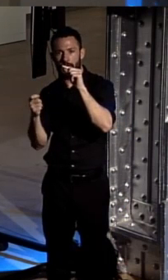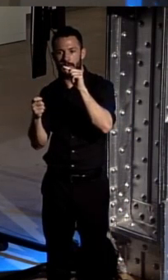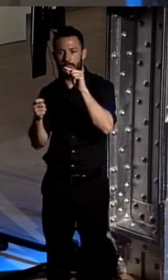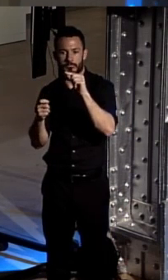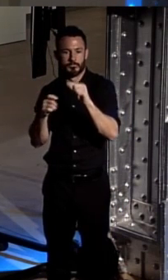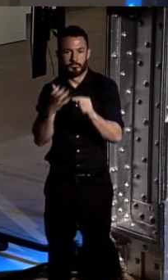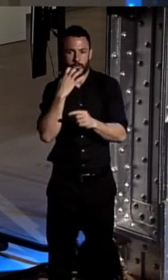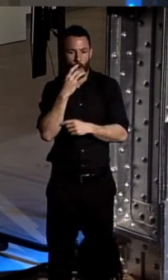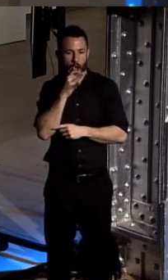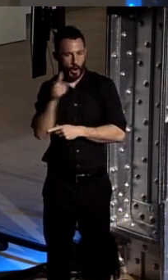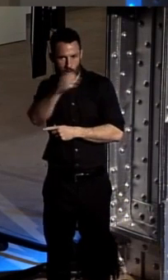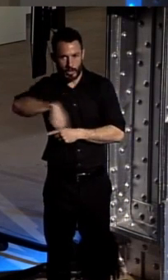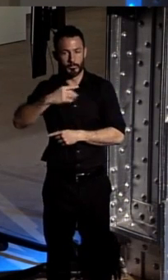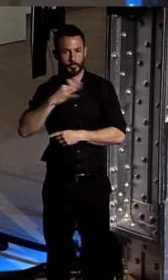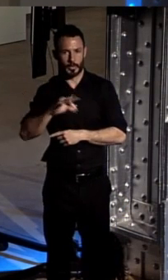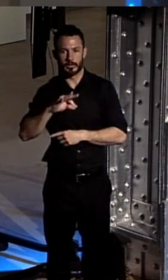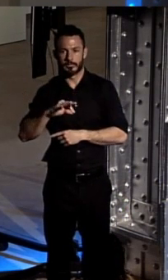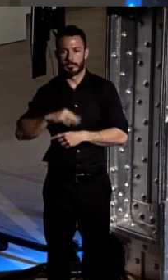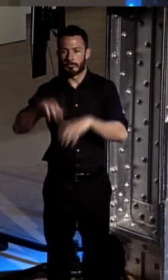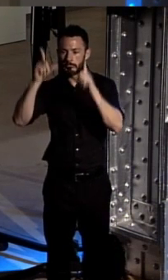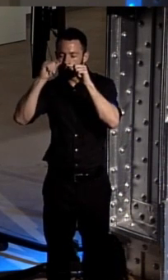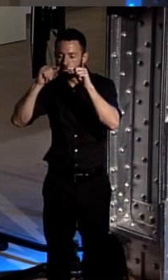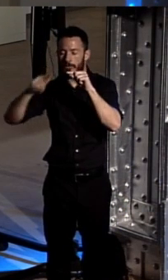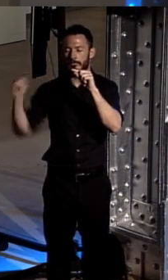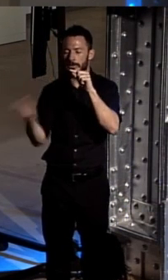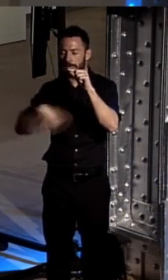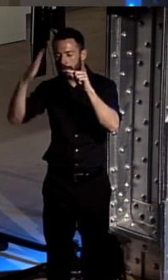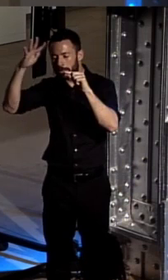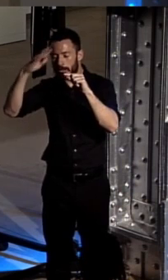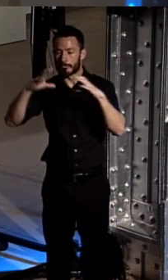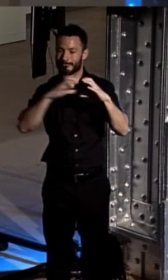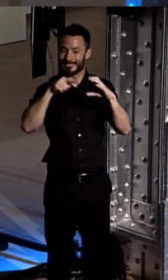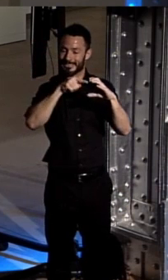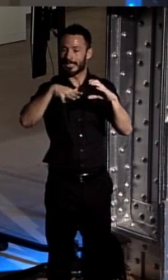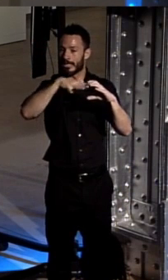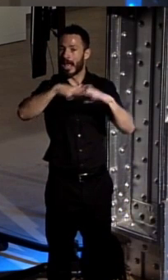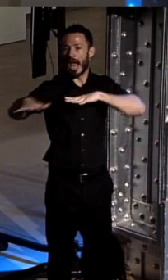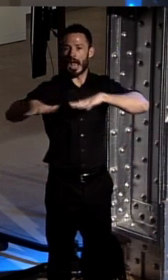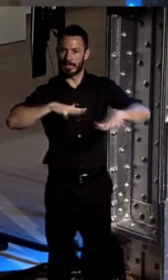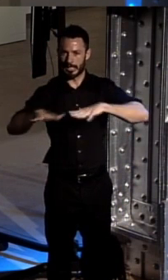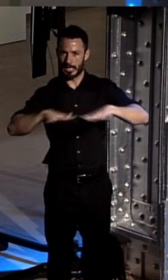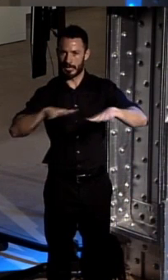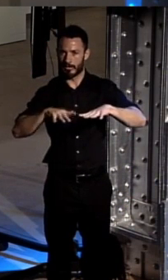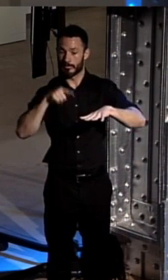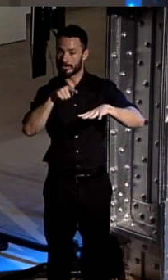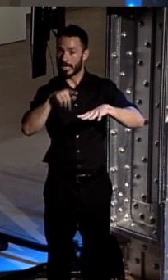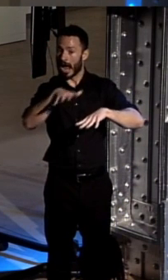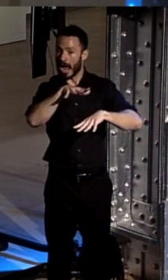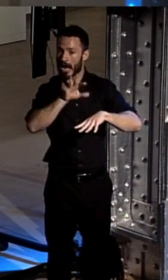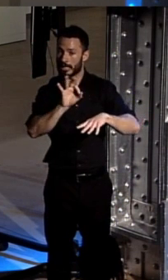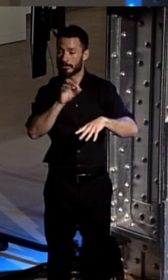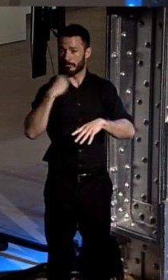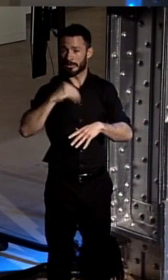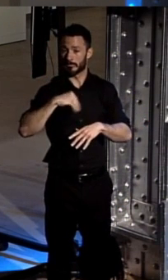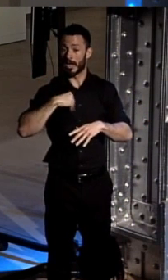ustedes en este mismo momento, se activaría esta región que se llama el área motora suplementaria, que es el área del cerebro que controla los músculos, tanto cuando los músculos se